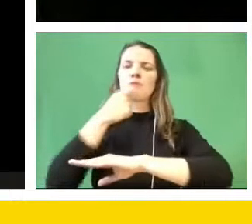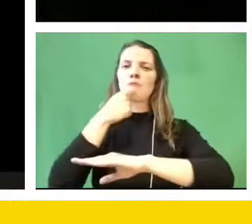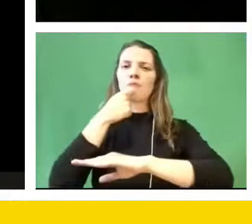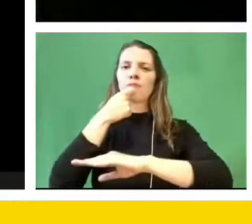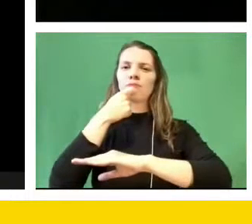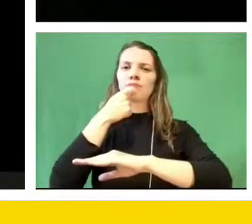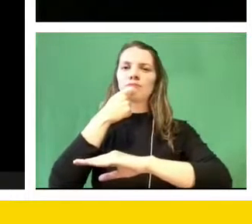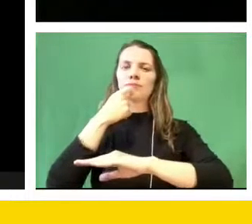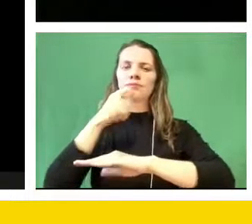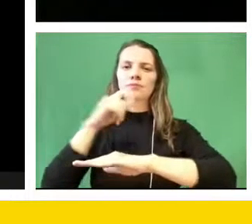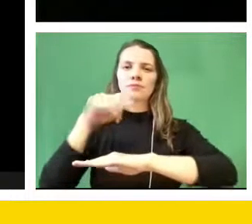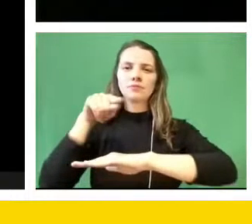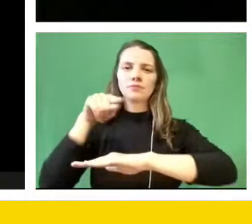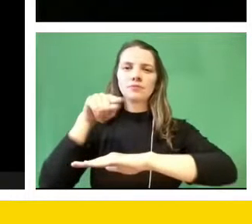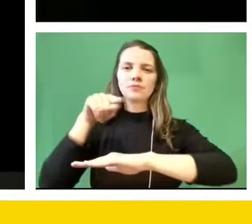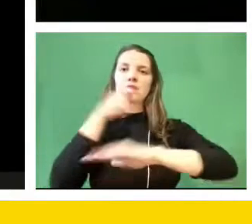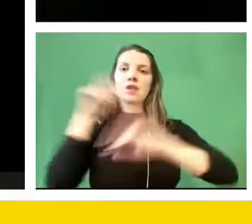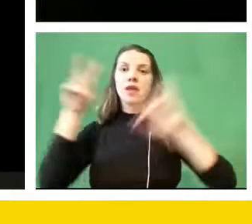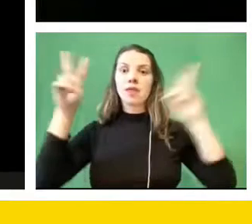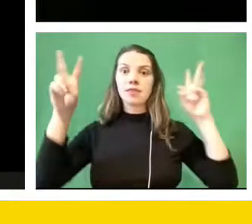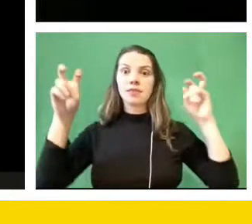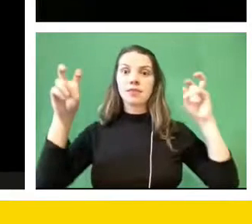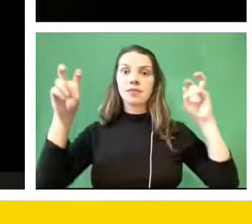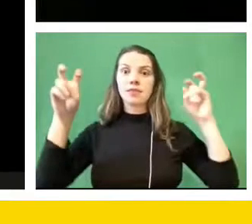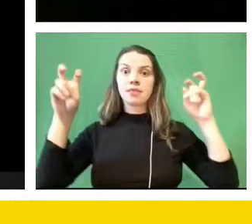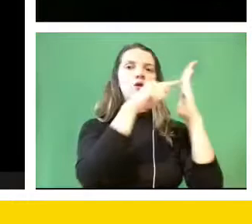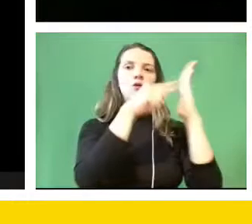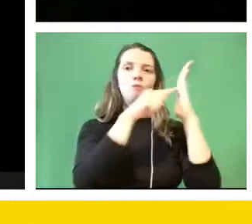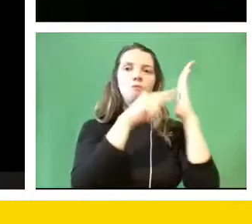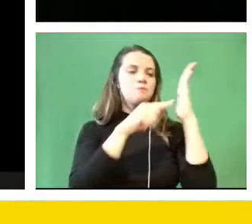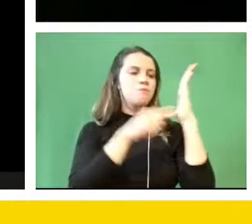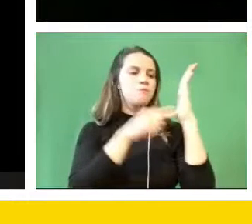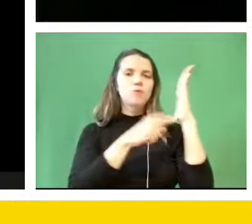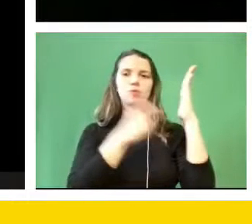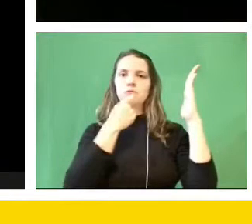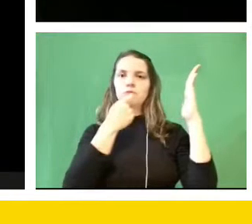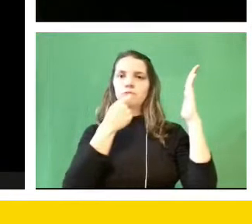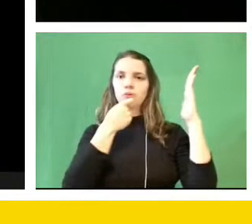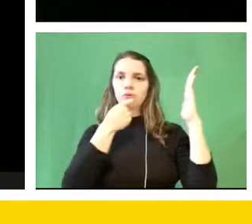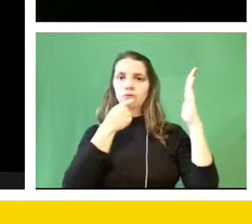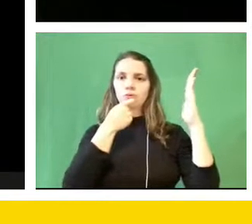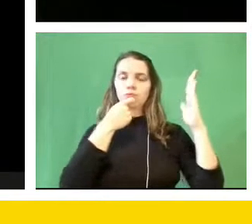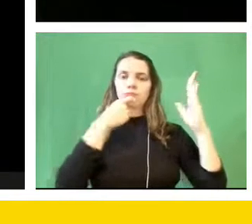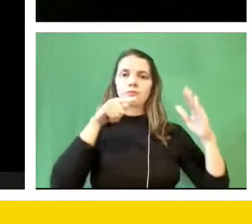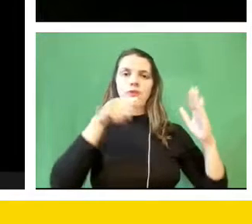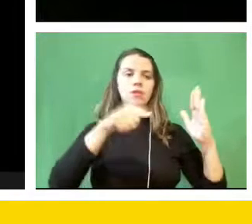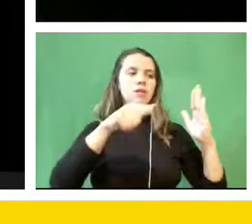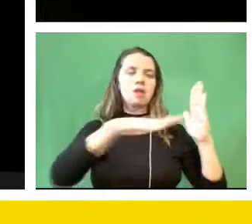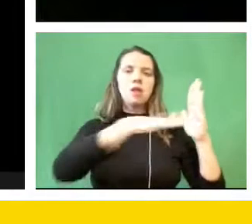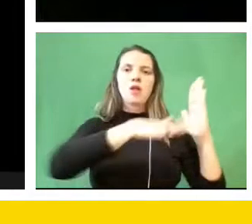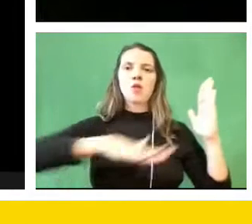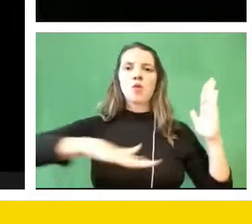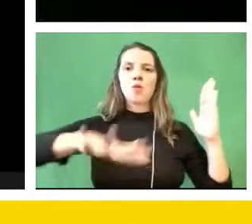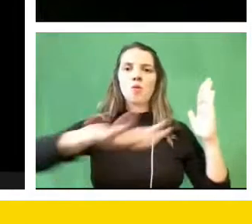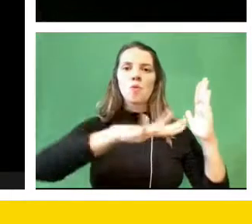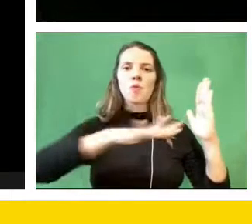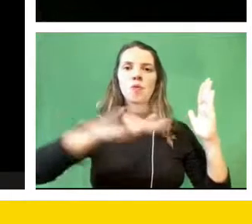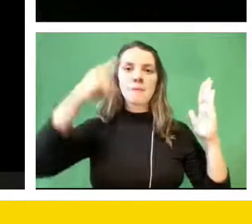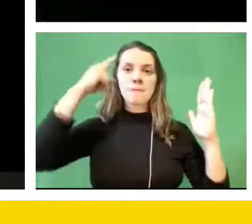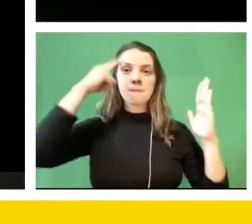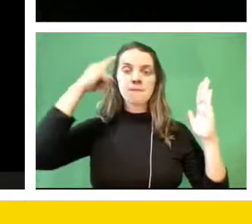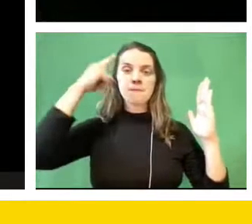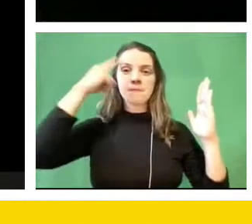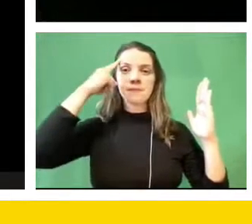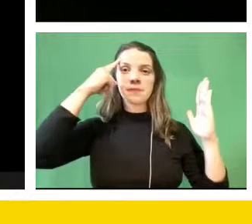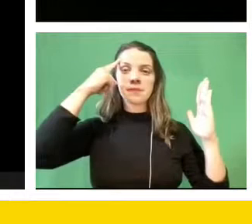y empieza a tocar temas como la arquitectura inclusiva, que los espacios no sean pensados para, especialmente para las personas